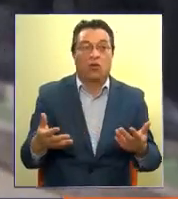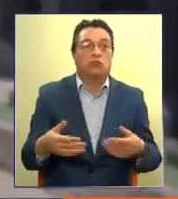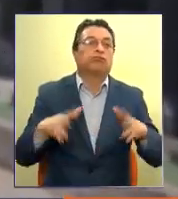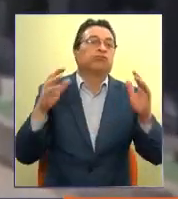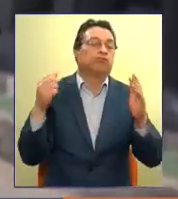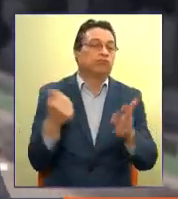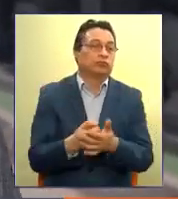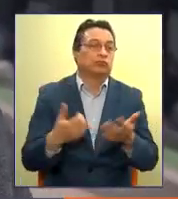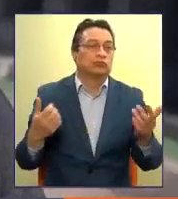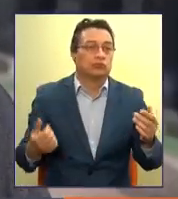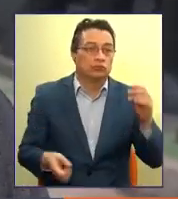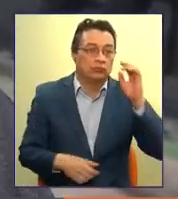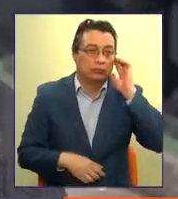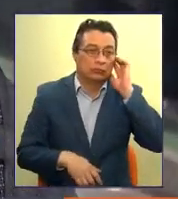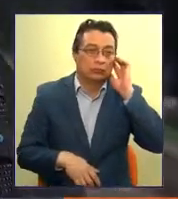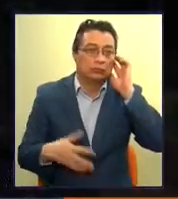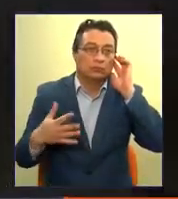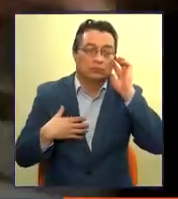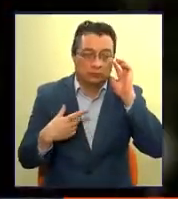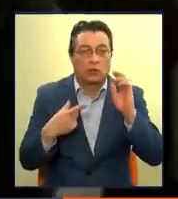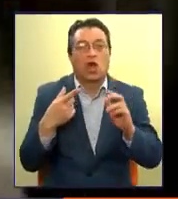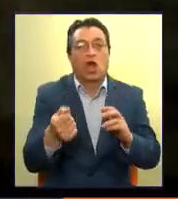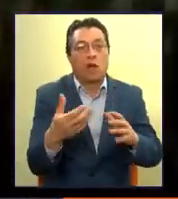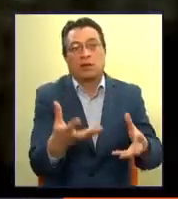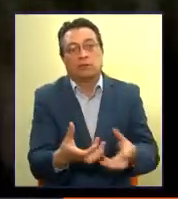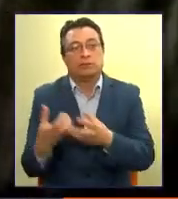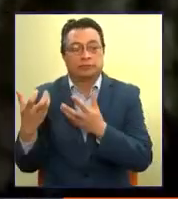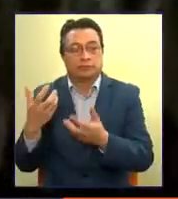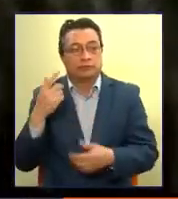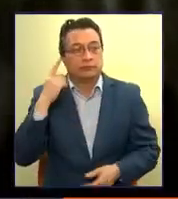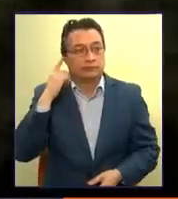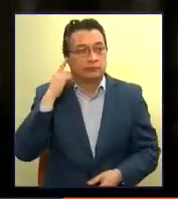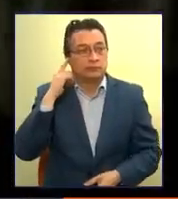Pucha. Voy a comprar para llevar.